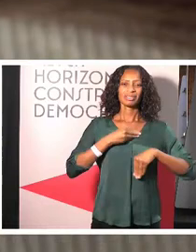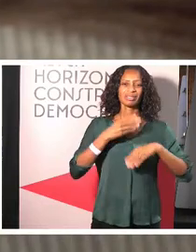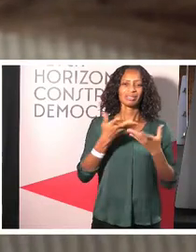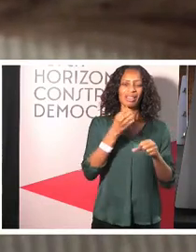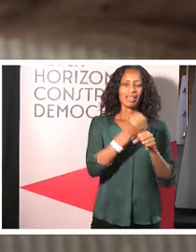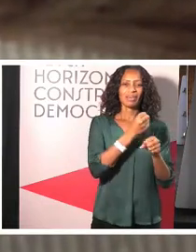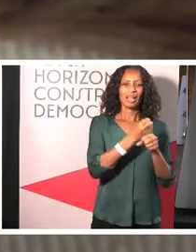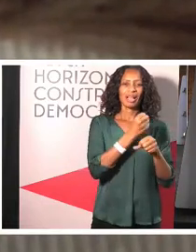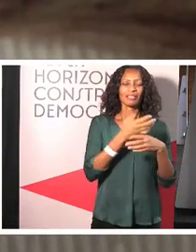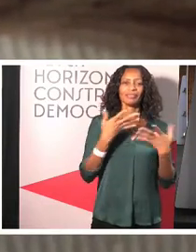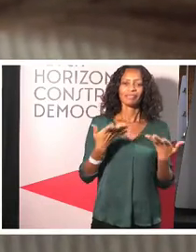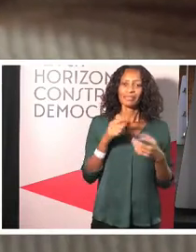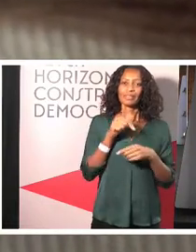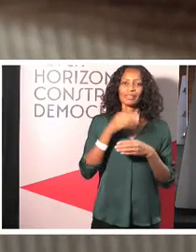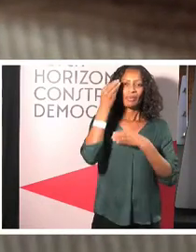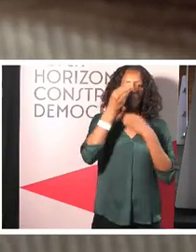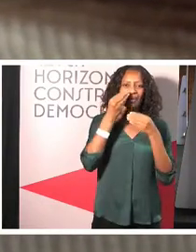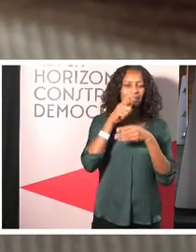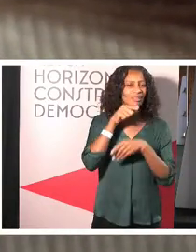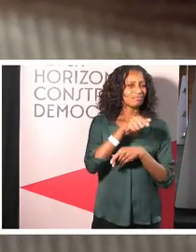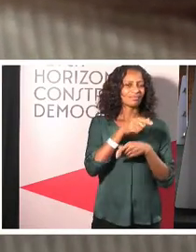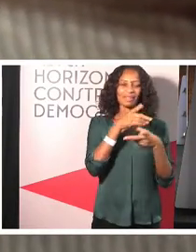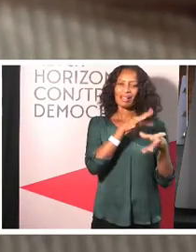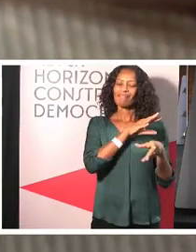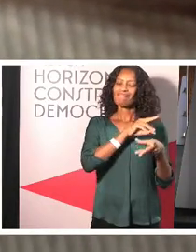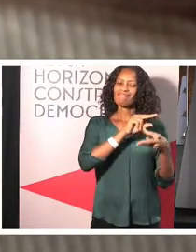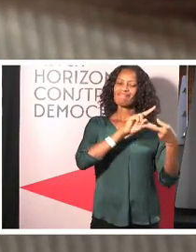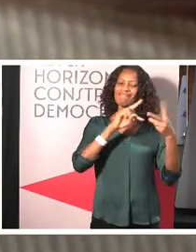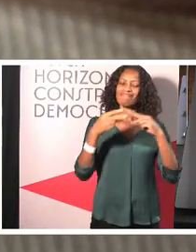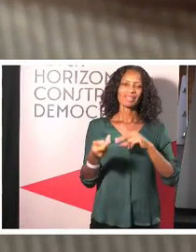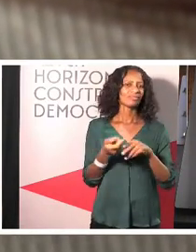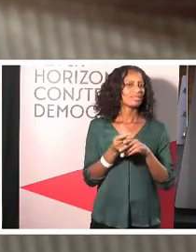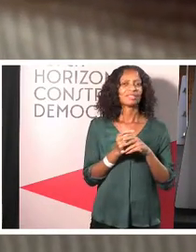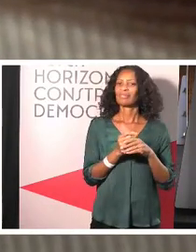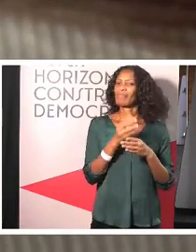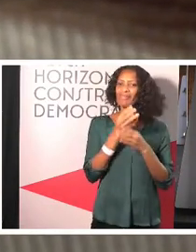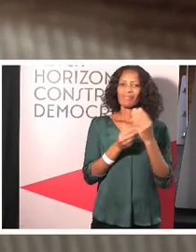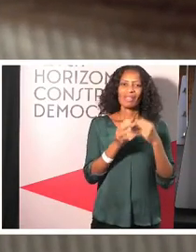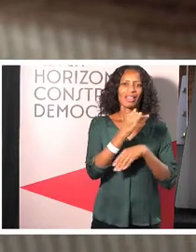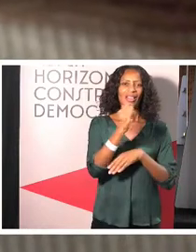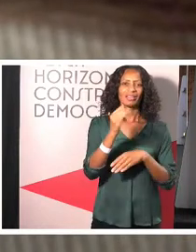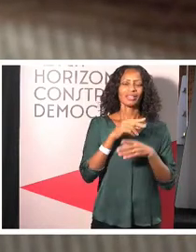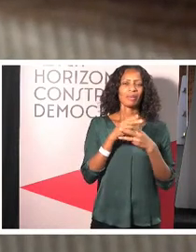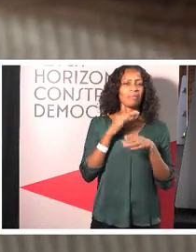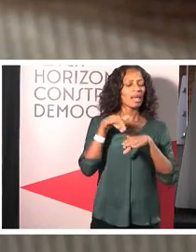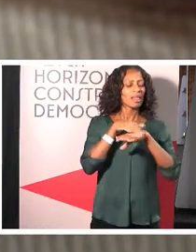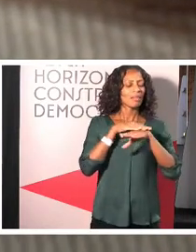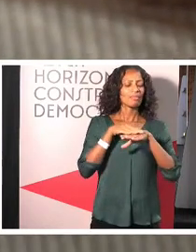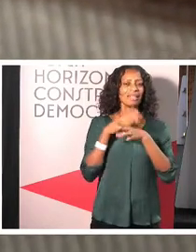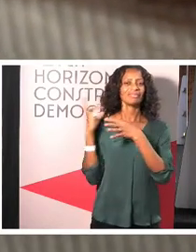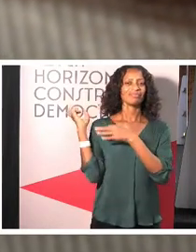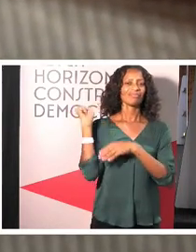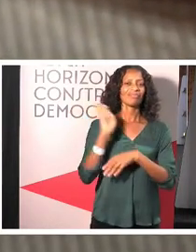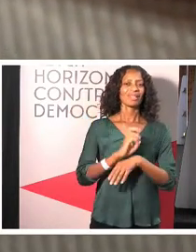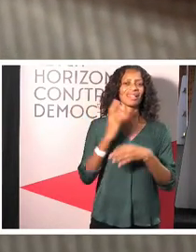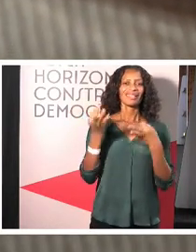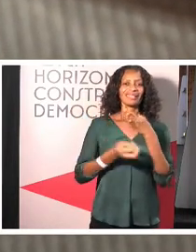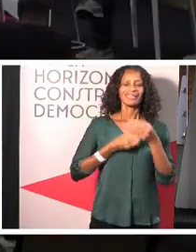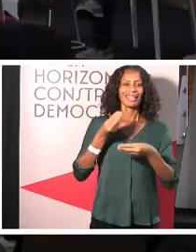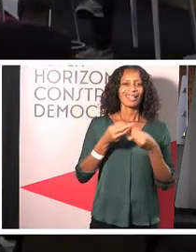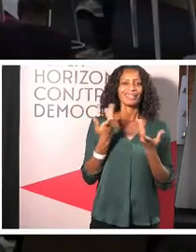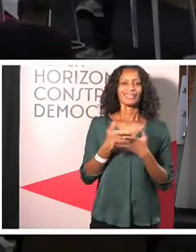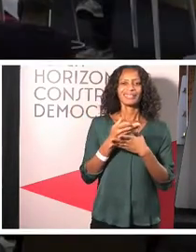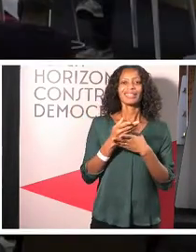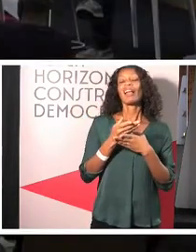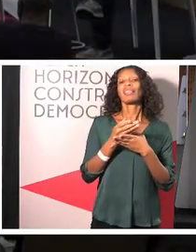interpretaciones que yo tenía son erróneas y creo que están basadas en un foco unidimensional en el trabajo y una teoría social propuesta por Marx, y aquí es donde voy a empezar